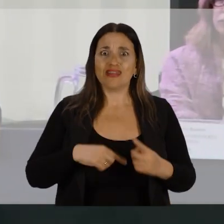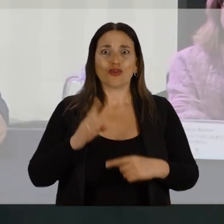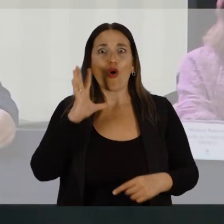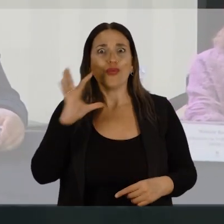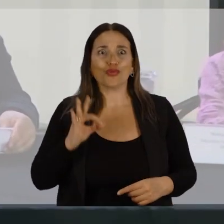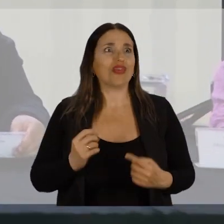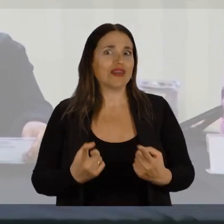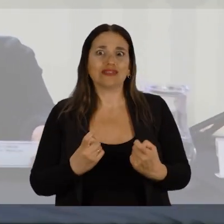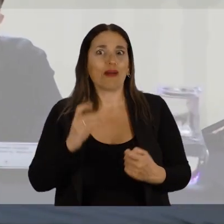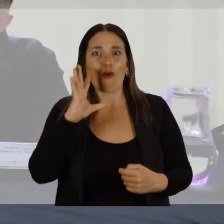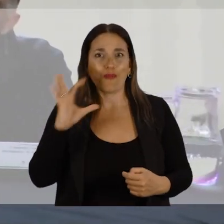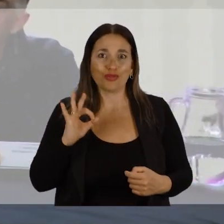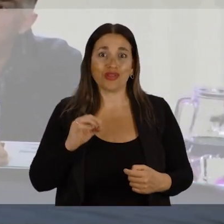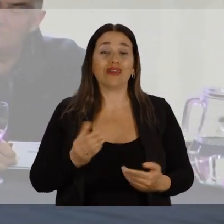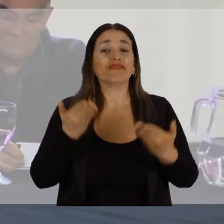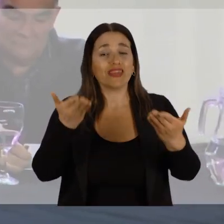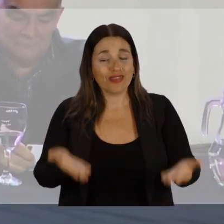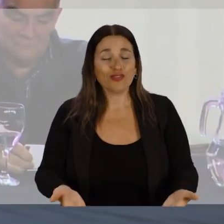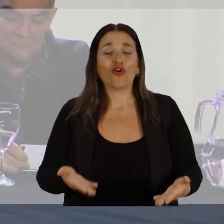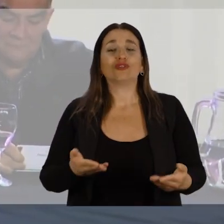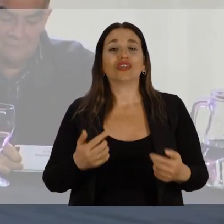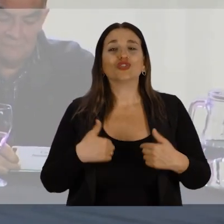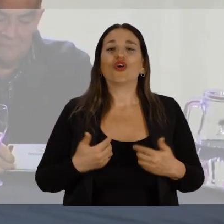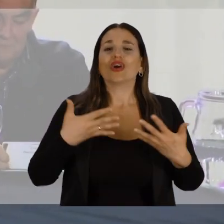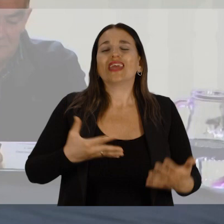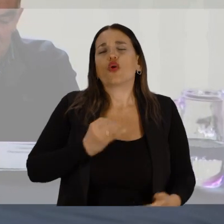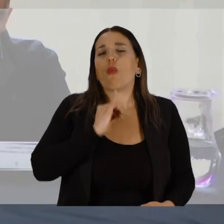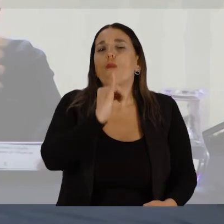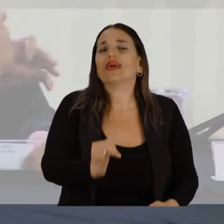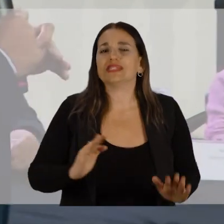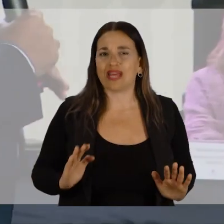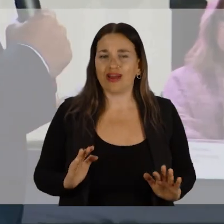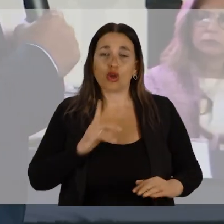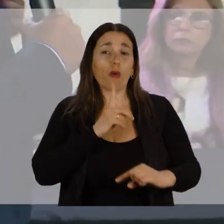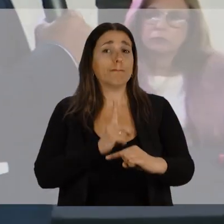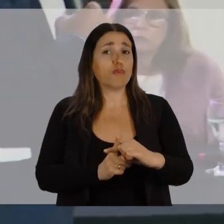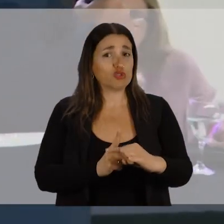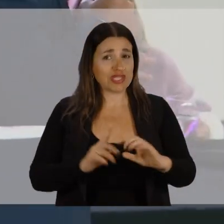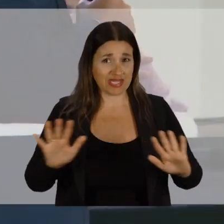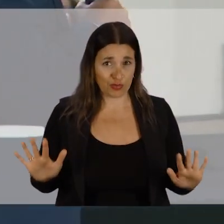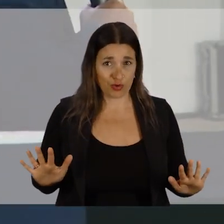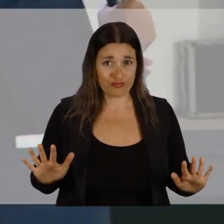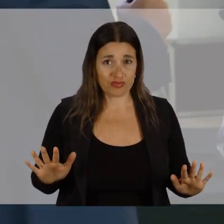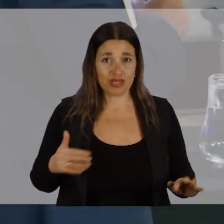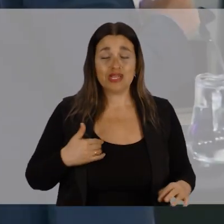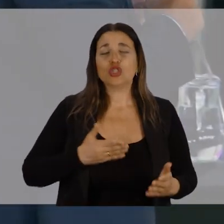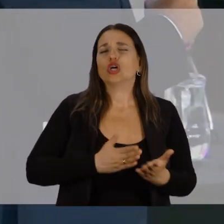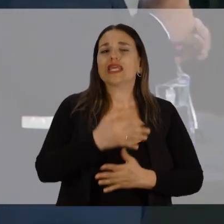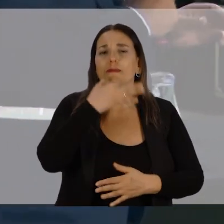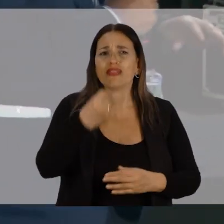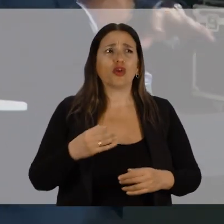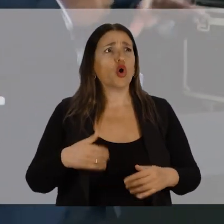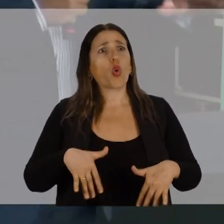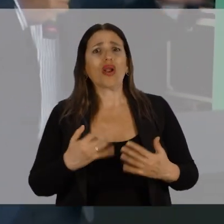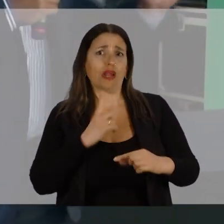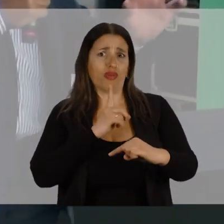es tener la oportunidad. Y ¿saben qué? Yo les quiero dejar un mensaje optimista. Y yo